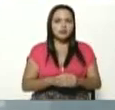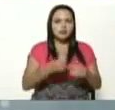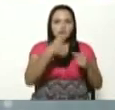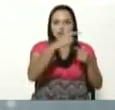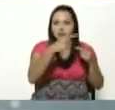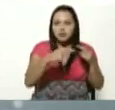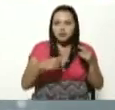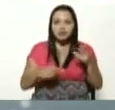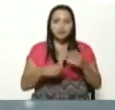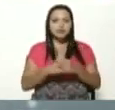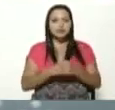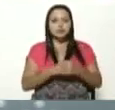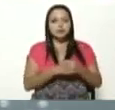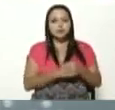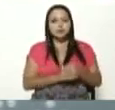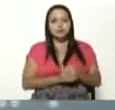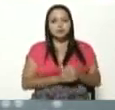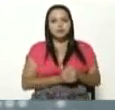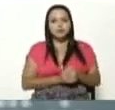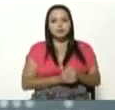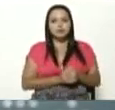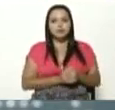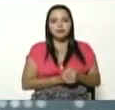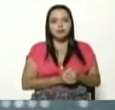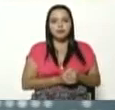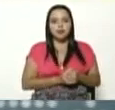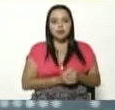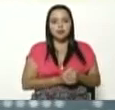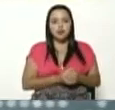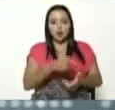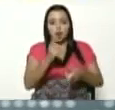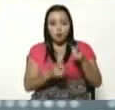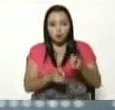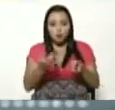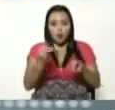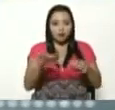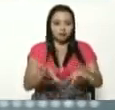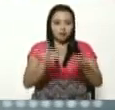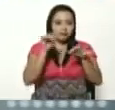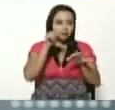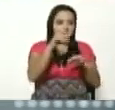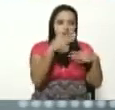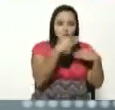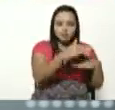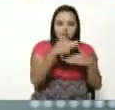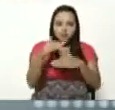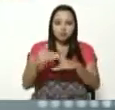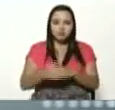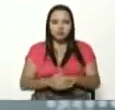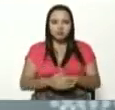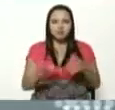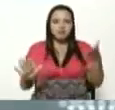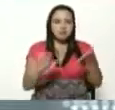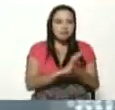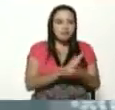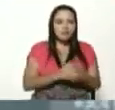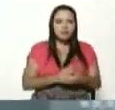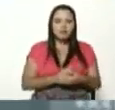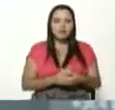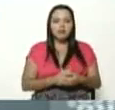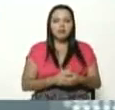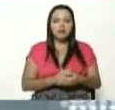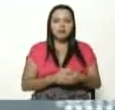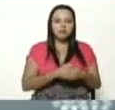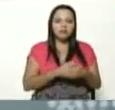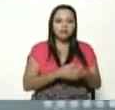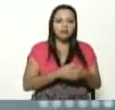una sola tinta, han sido los escogidos y premiados en esta categoría. En la categoría comunitaria,